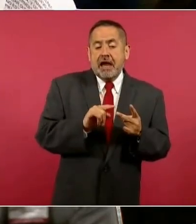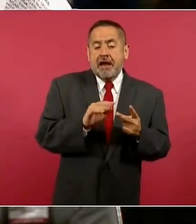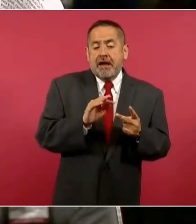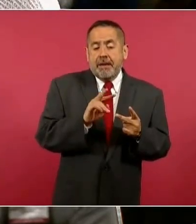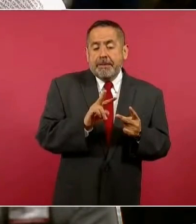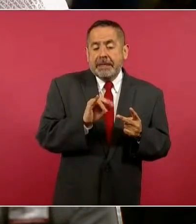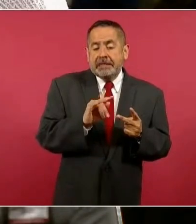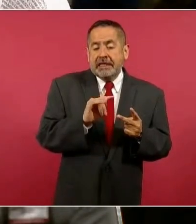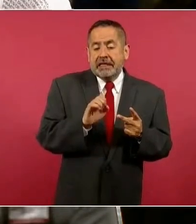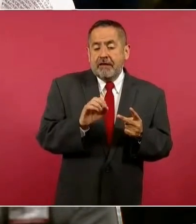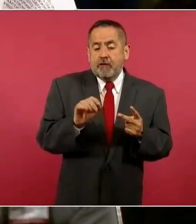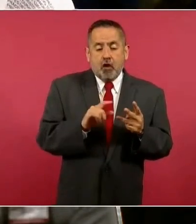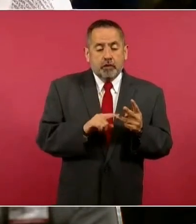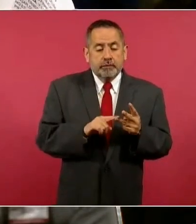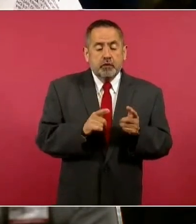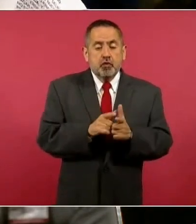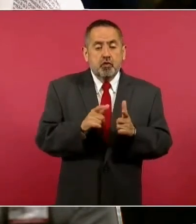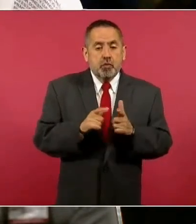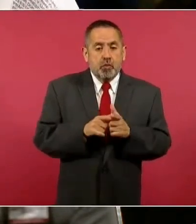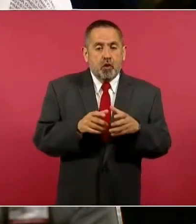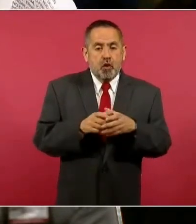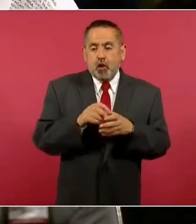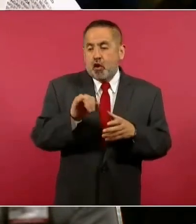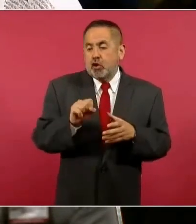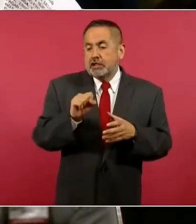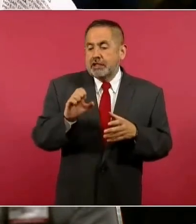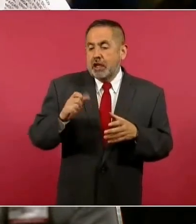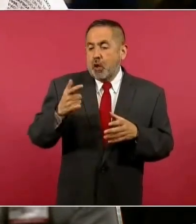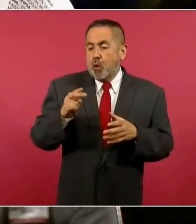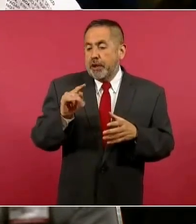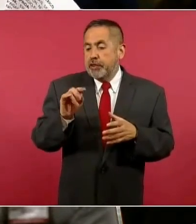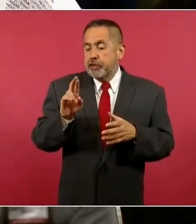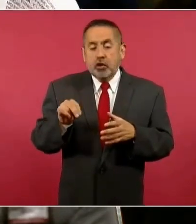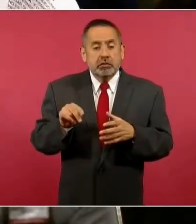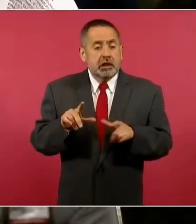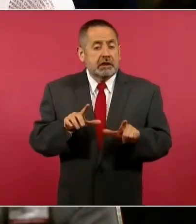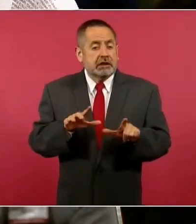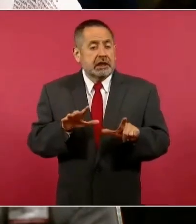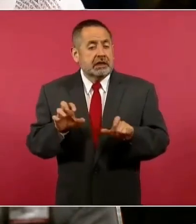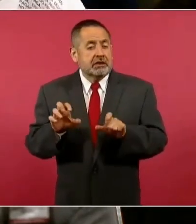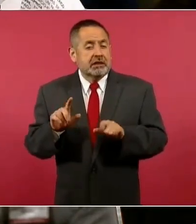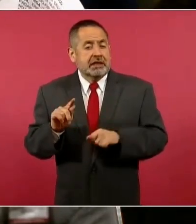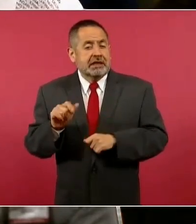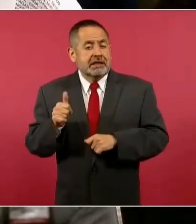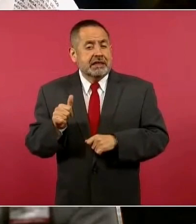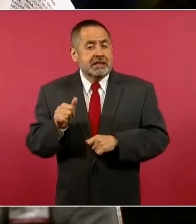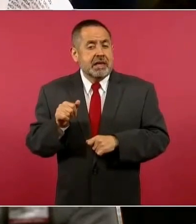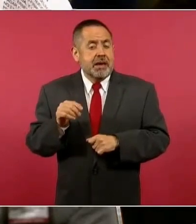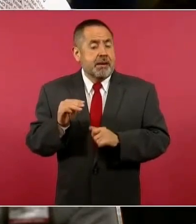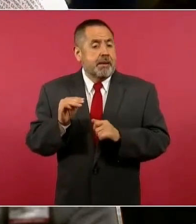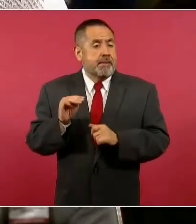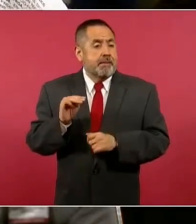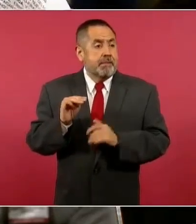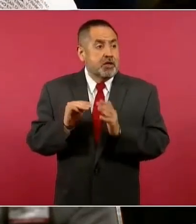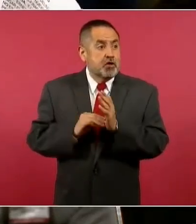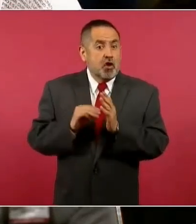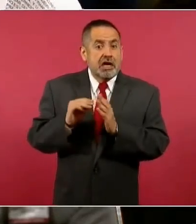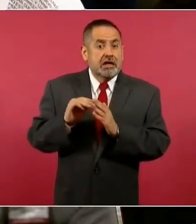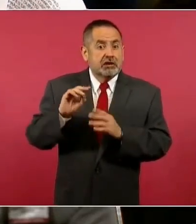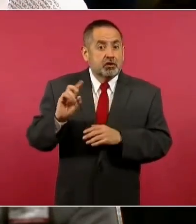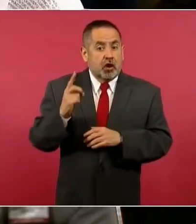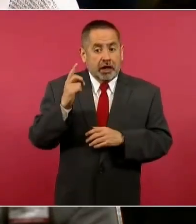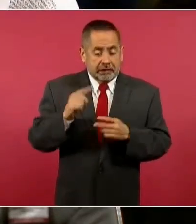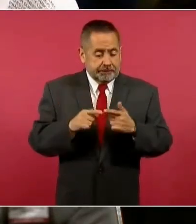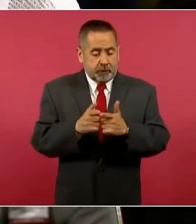También está el Grupo CIDEC de José Martínez Huitrón con 776 millones de dólares. Está el